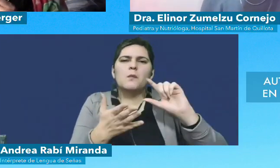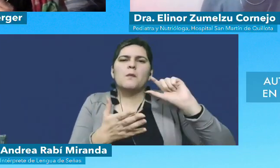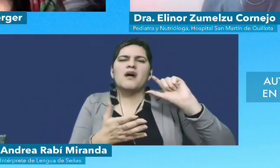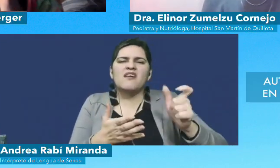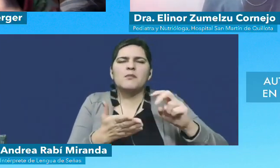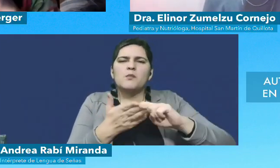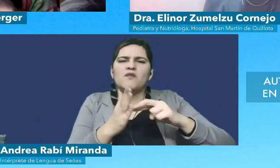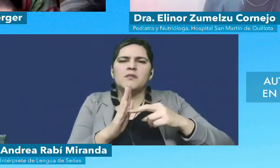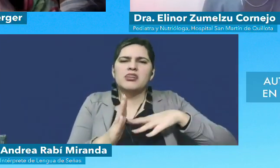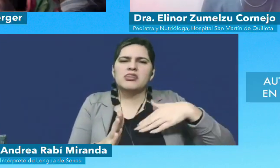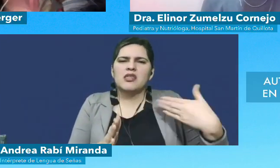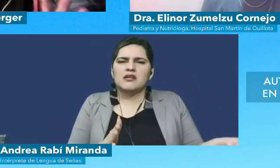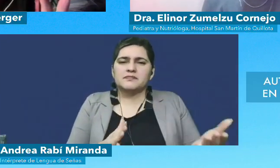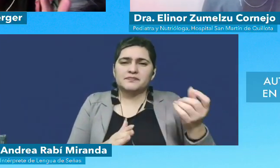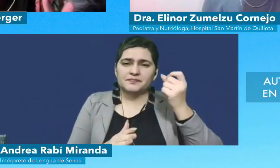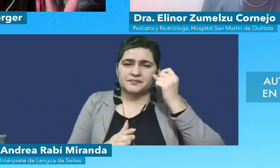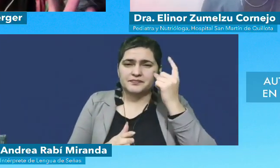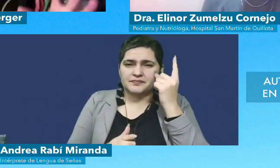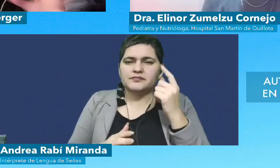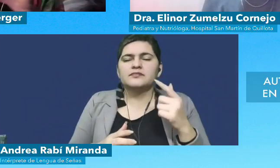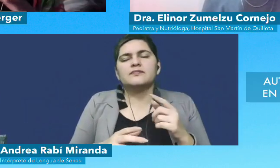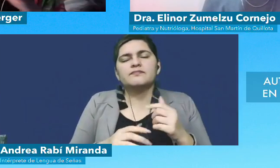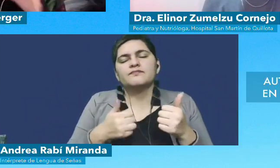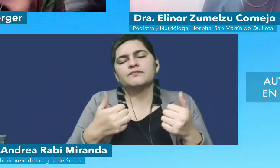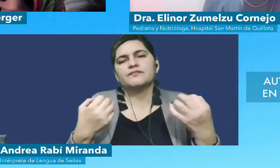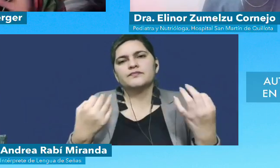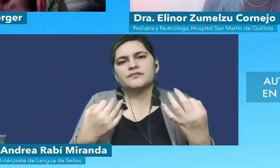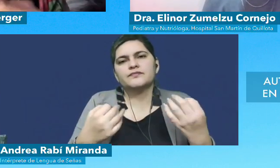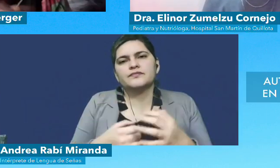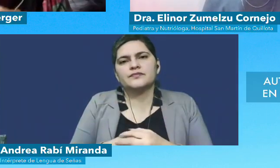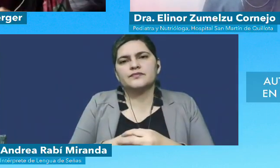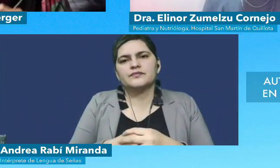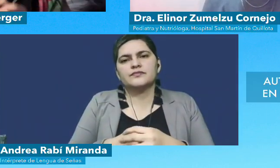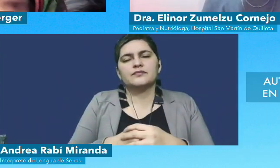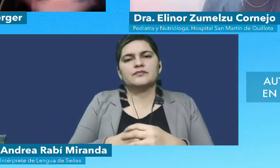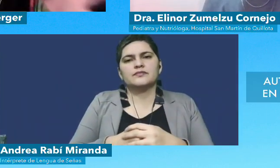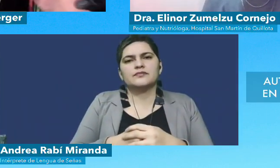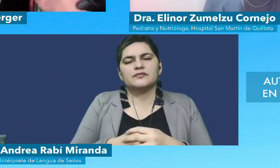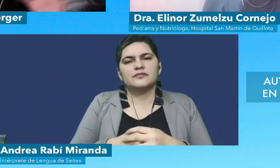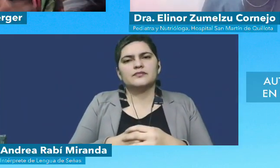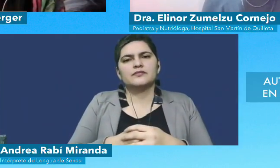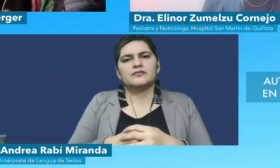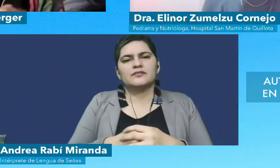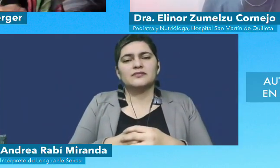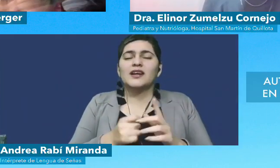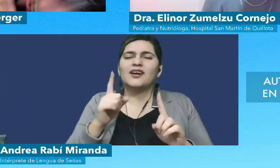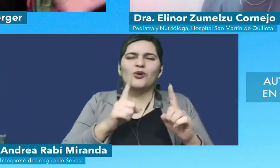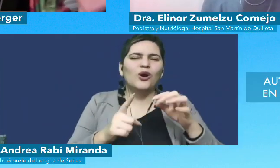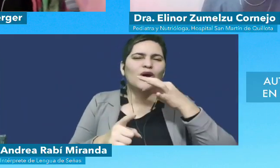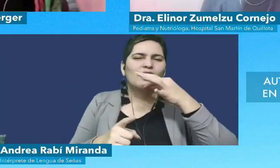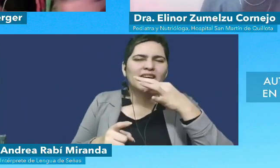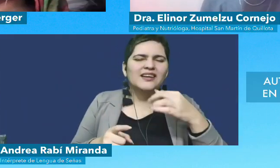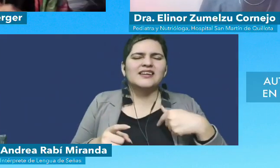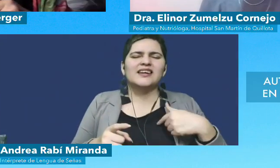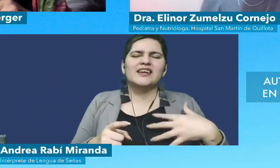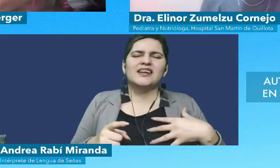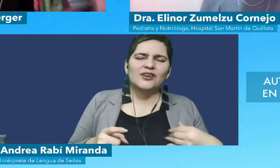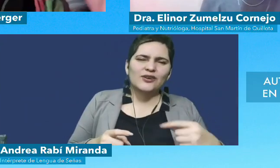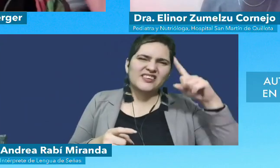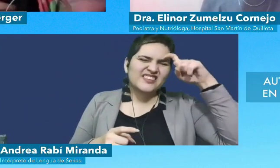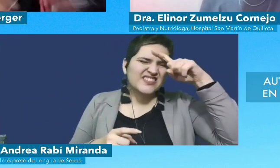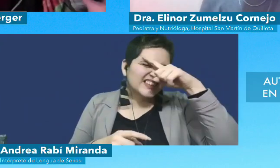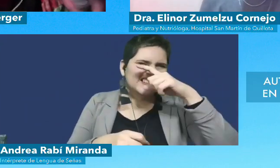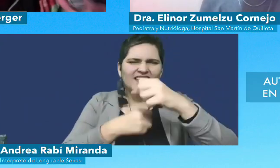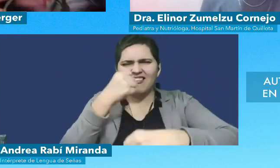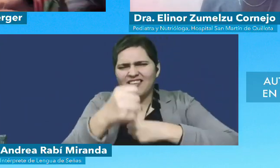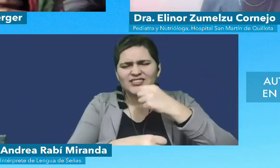todas maneras, muchísimas personas nos cuentan los periodos terribles que pasaron en sus vidas con los hijos, ¿cierto? Estos años, durante un año,